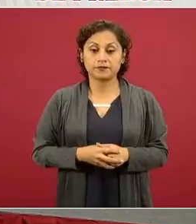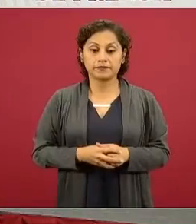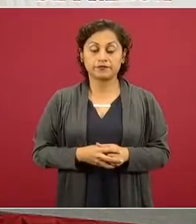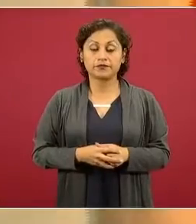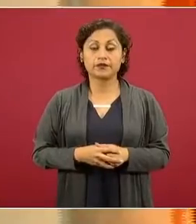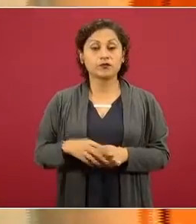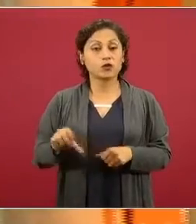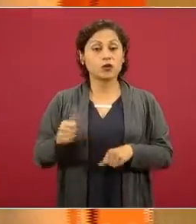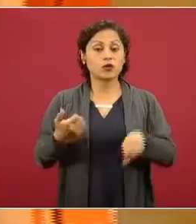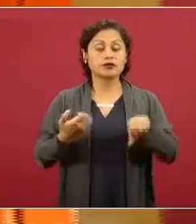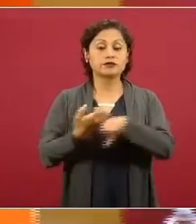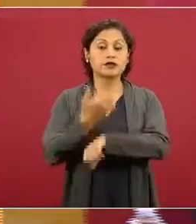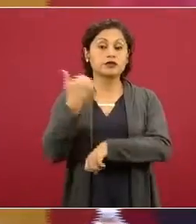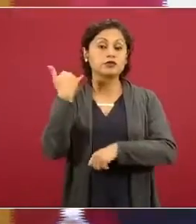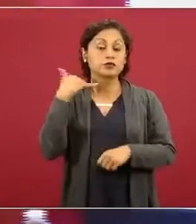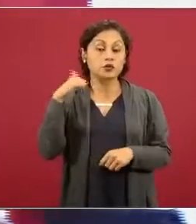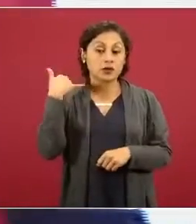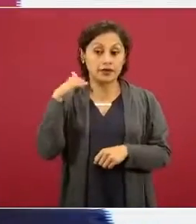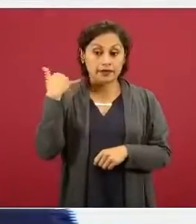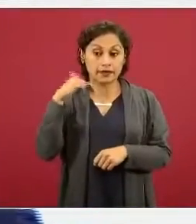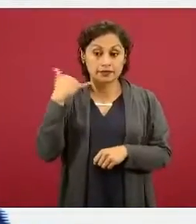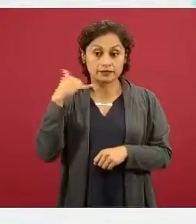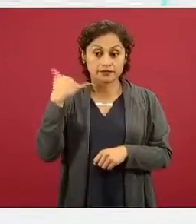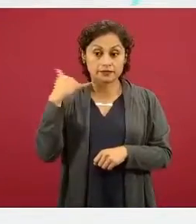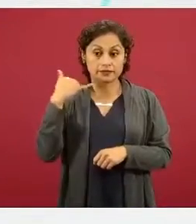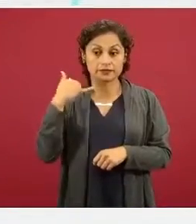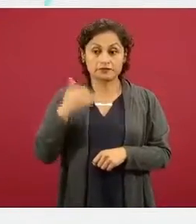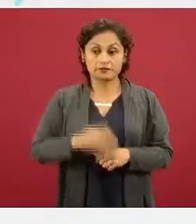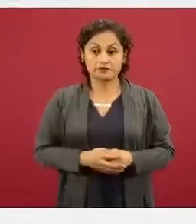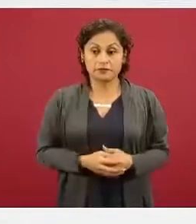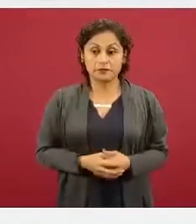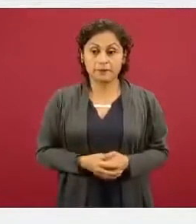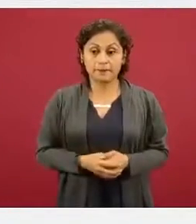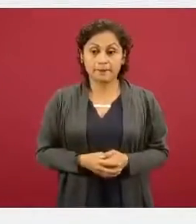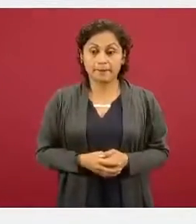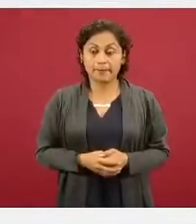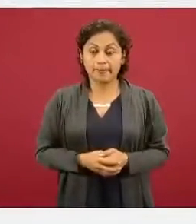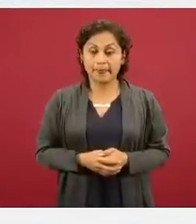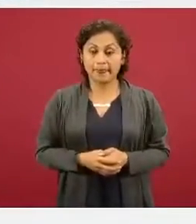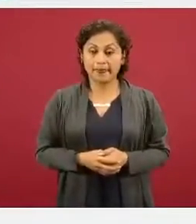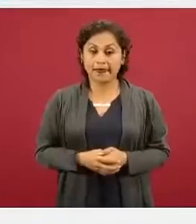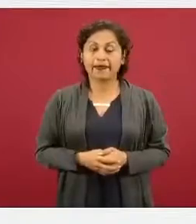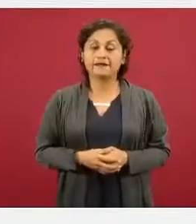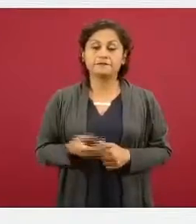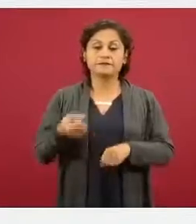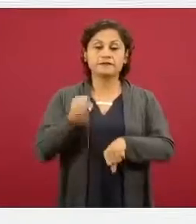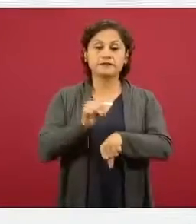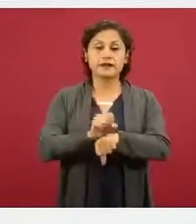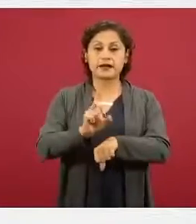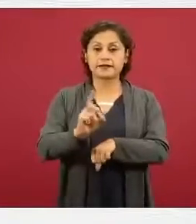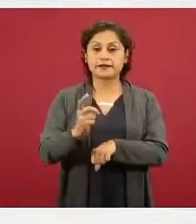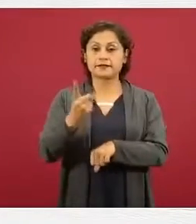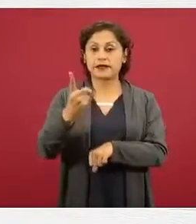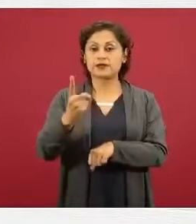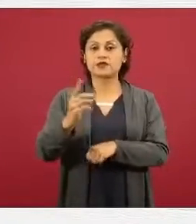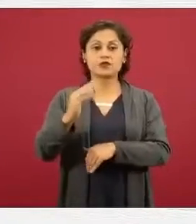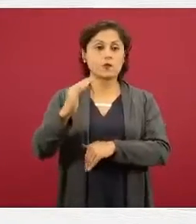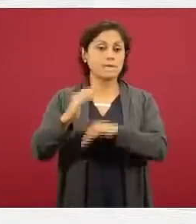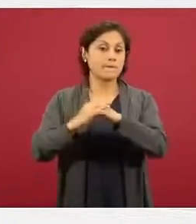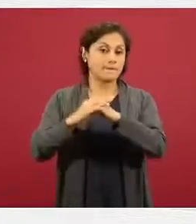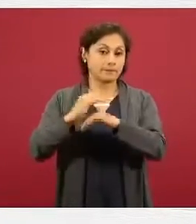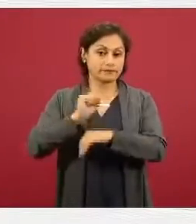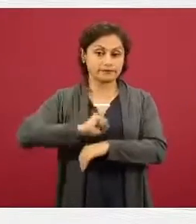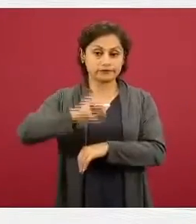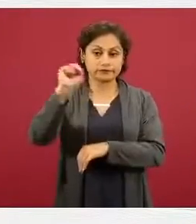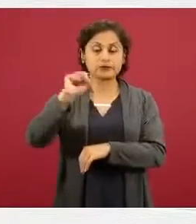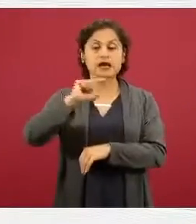Yucatán. Yucatán también de forma parecida, un incremento, pico máximo en la semana 31 y a partir de esa semana